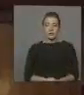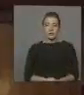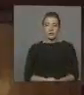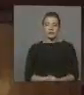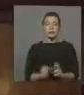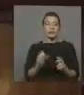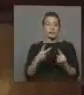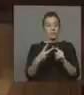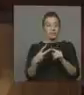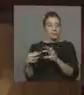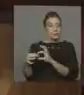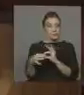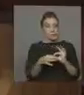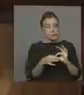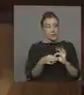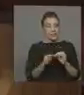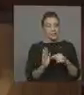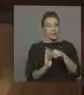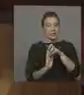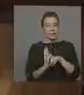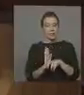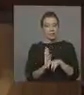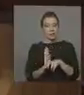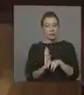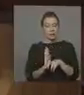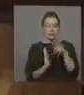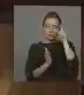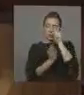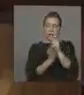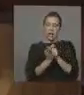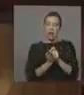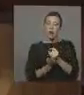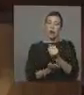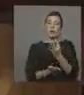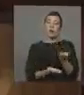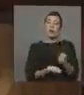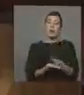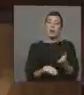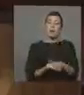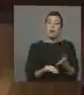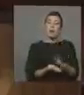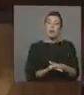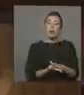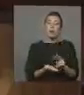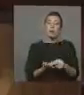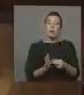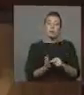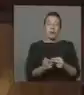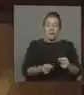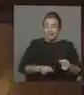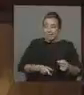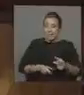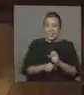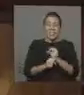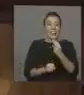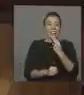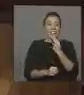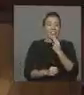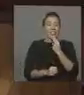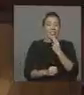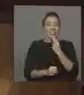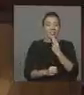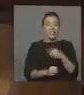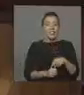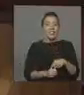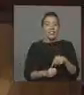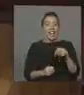segunda causal que trata el proyecto, la estimación del número de muertes por alteraciones estructurales incompatibles con la vida